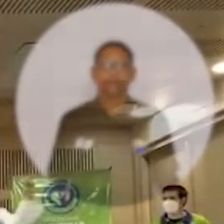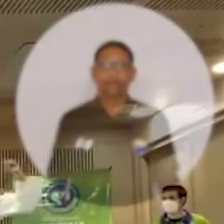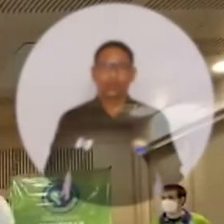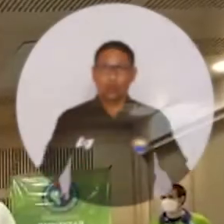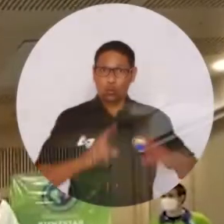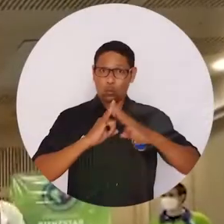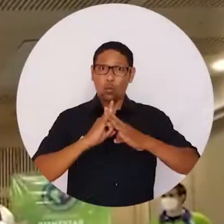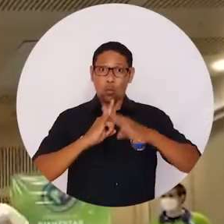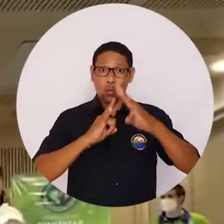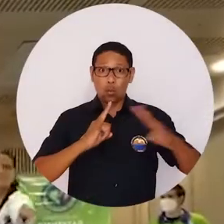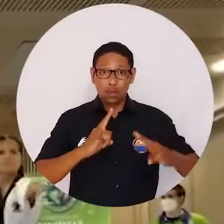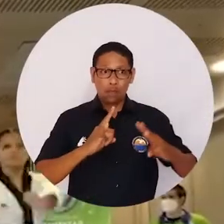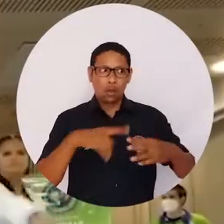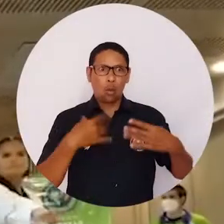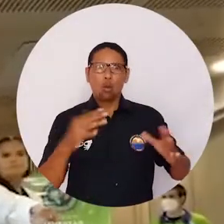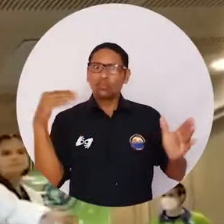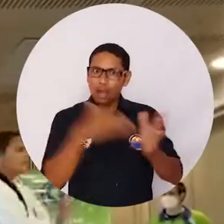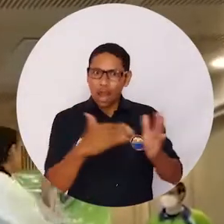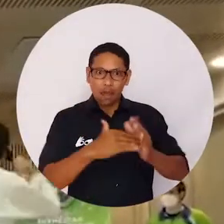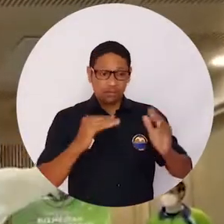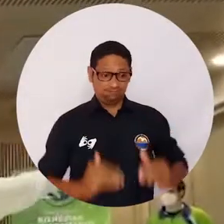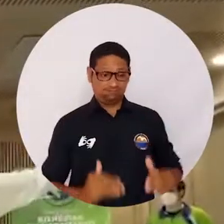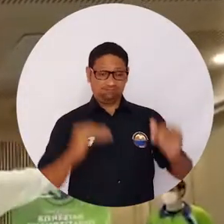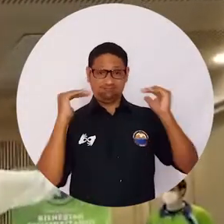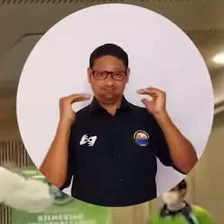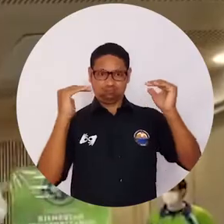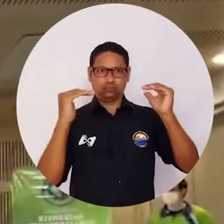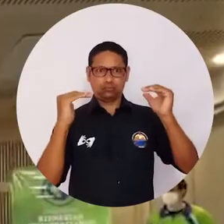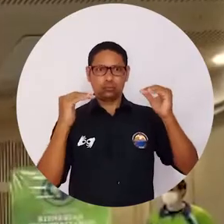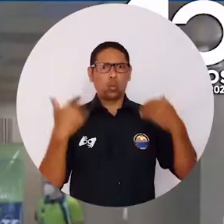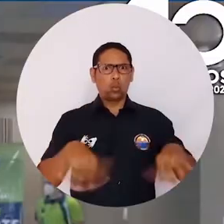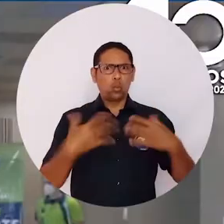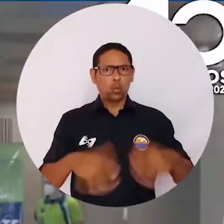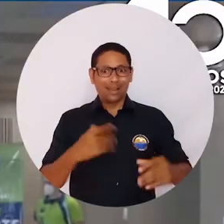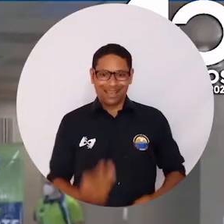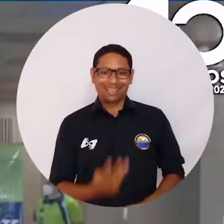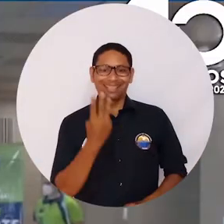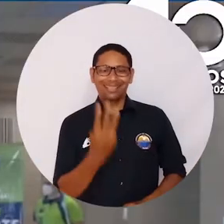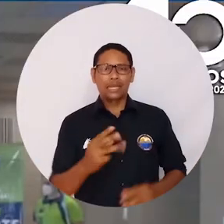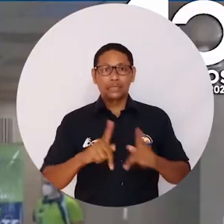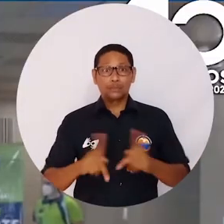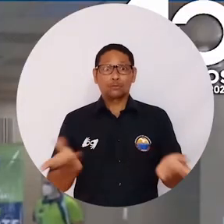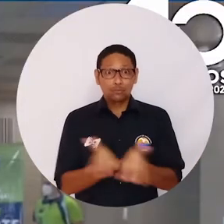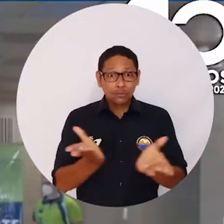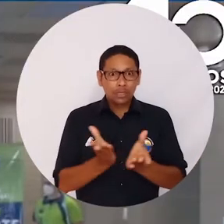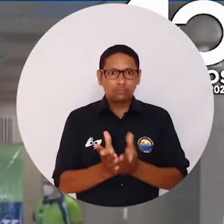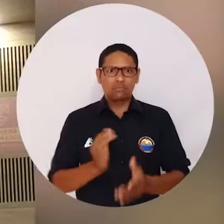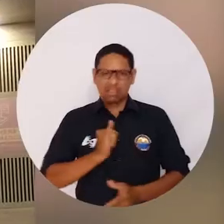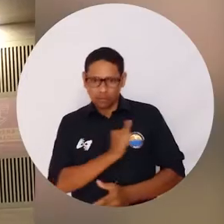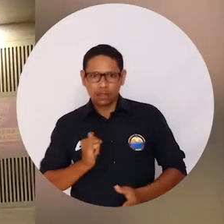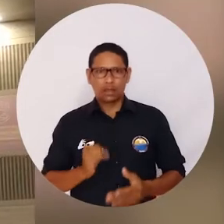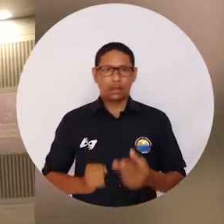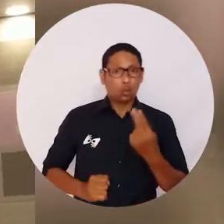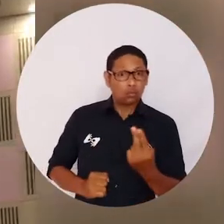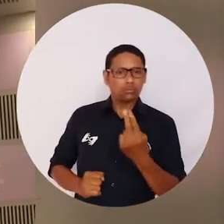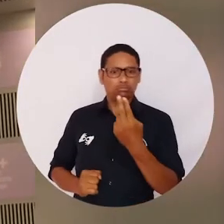El nombre de la Universidad del Magdalena quedó una vez más en lo alto del podio, gracias a la destacada participación de 3 estudiantes que de manera individual,